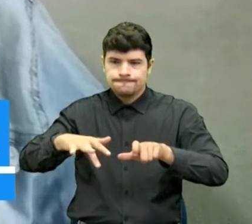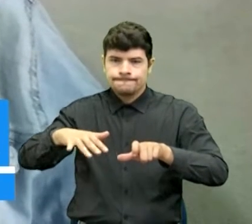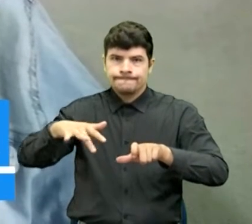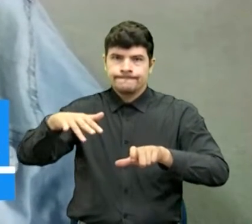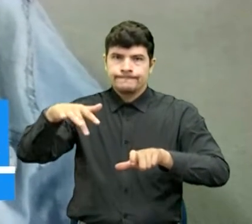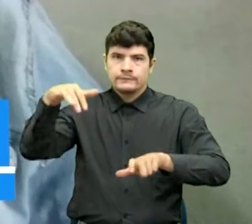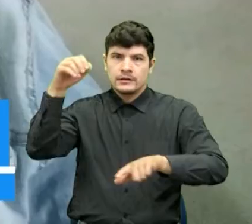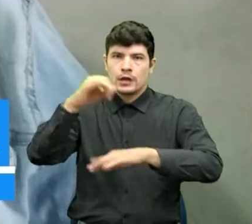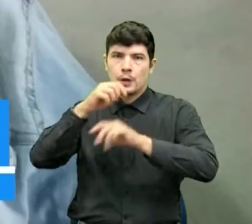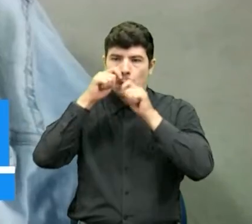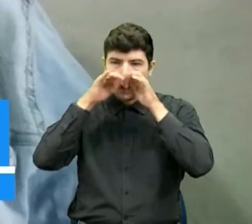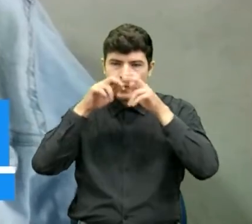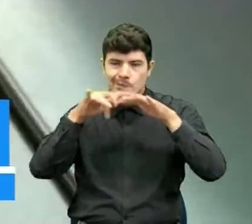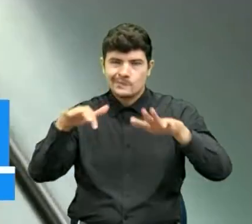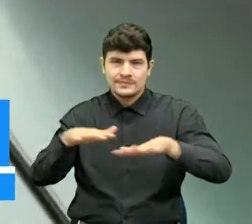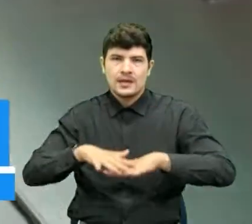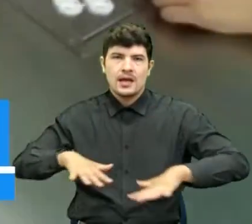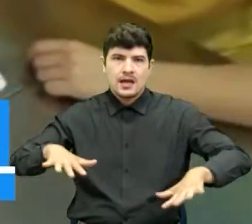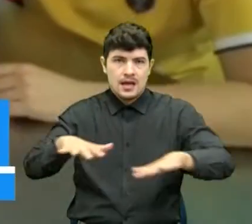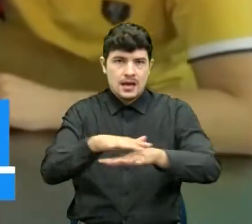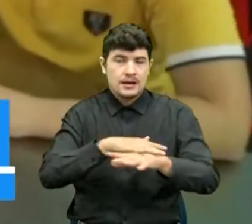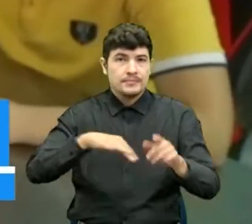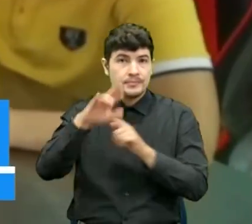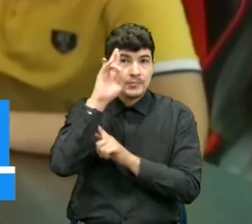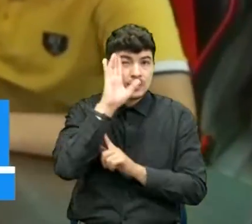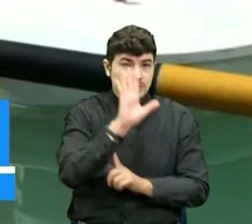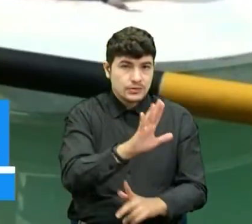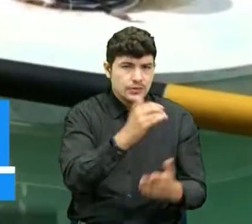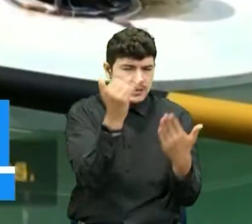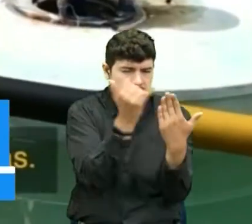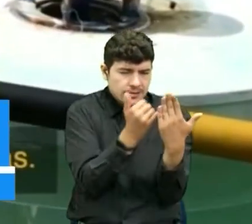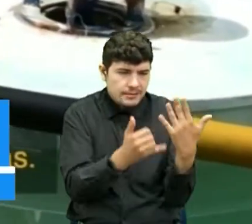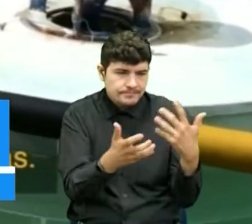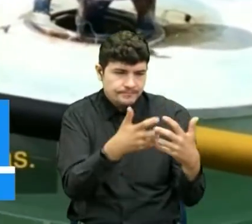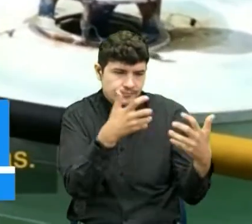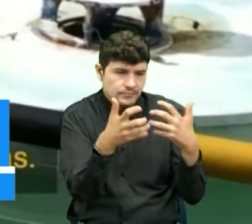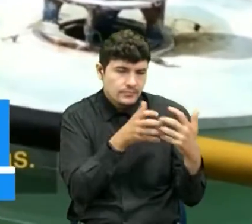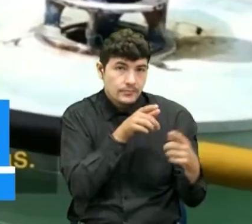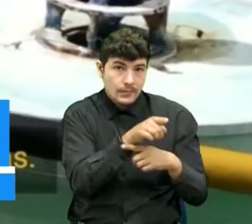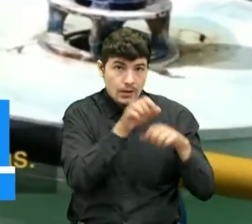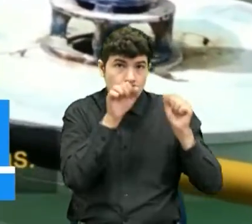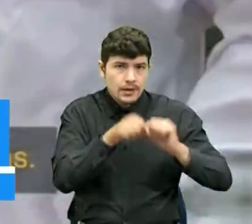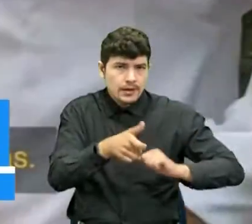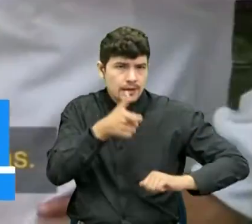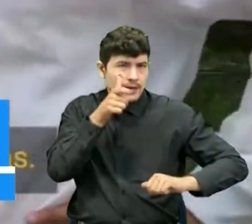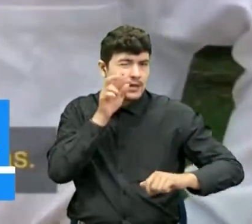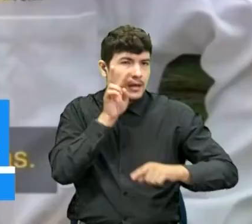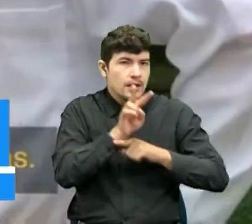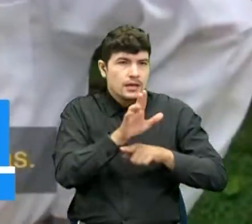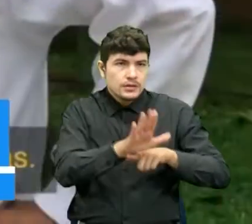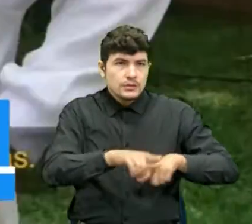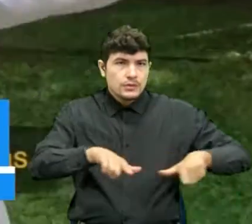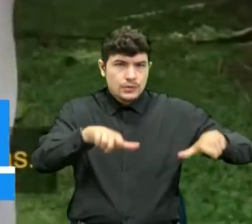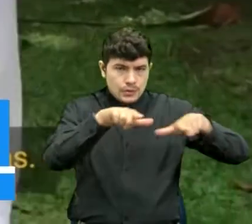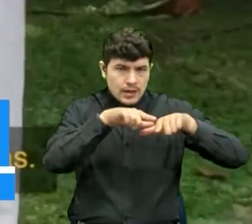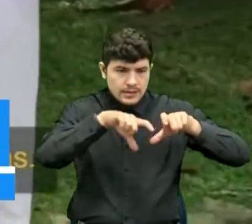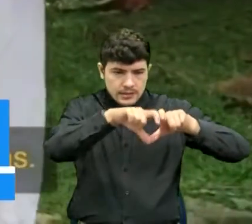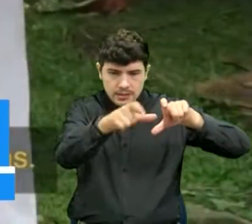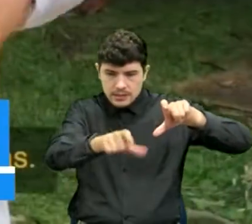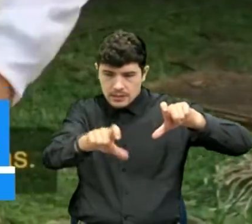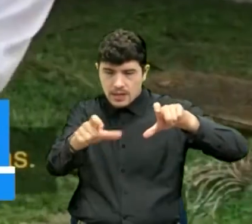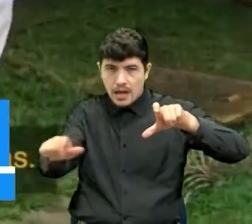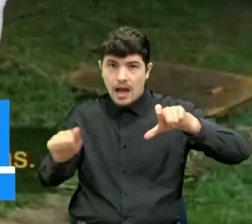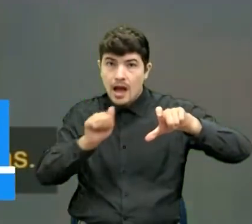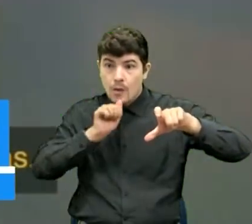impacto negativo a ecosistemas protegidos. Los diseñadores del sistema que permite monitorear de manera remota las líneas subacuáticas de la